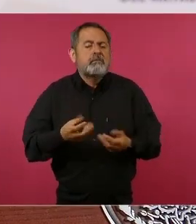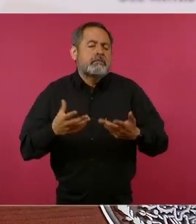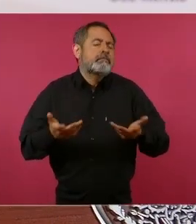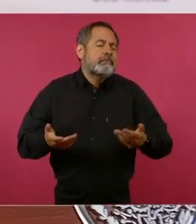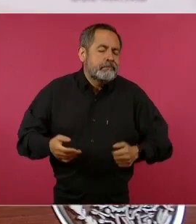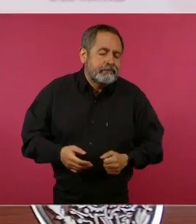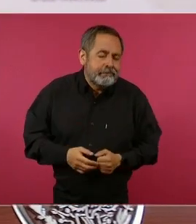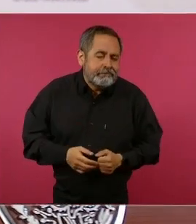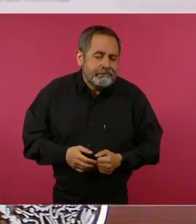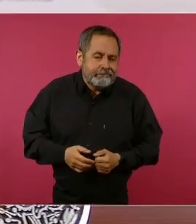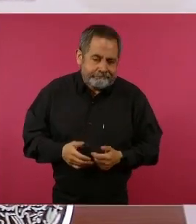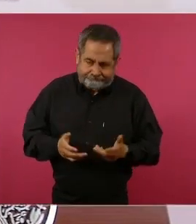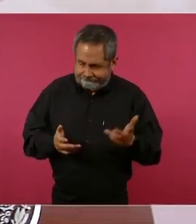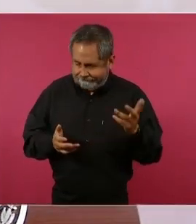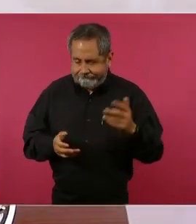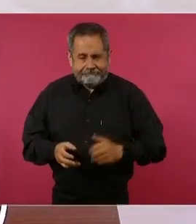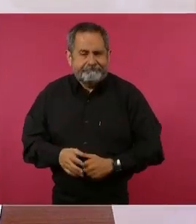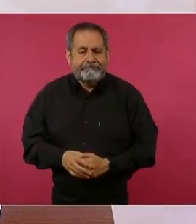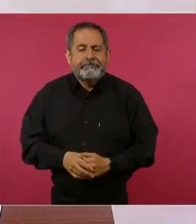porque pues